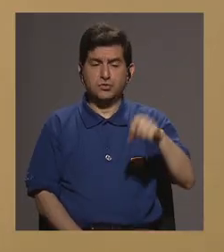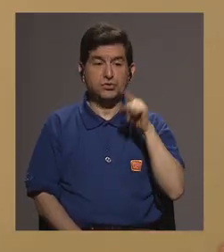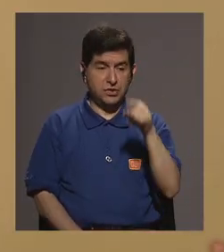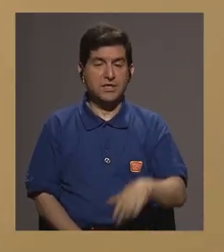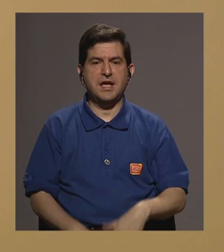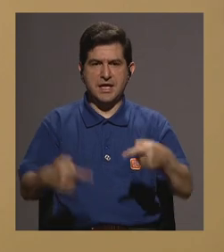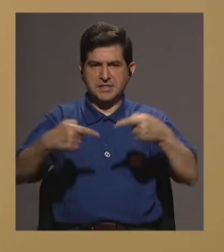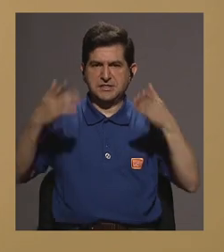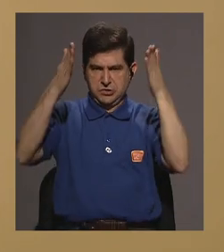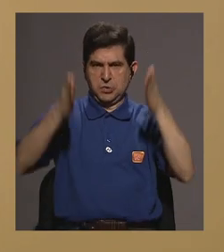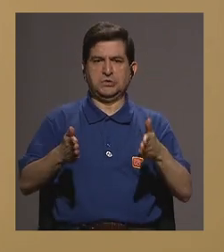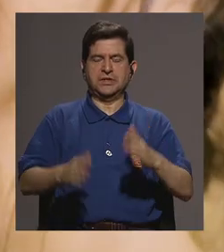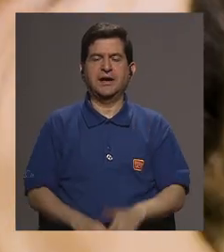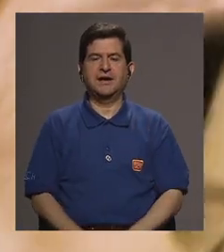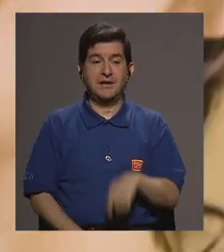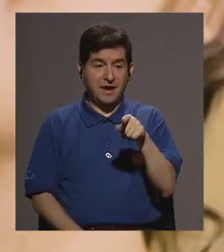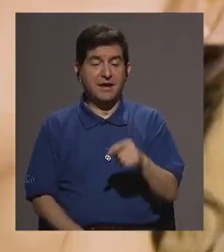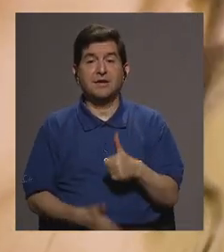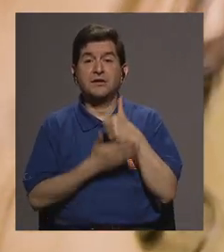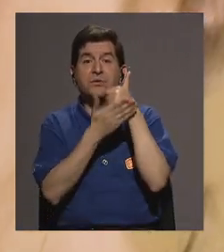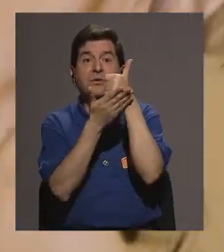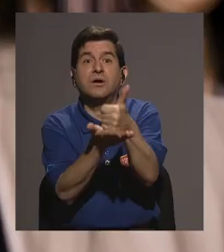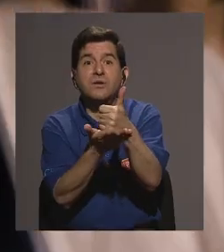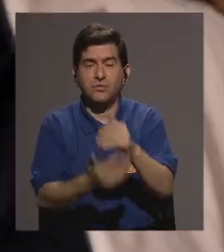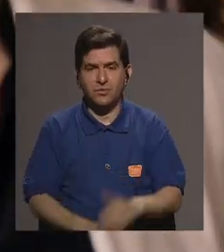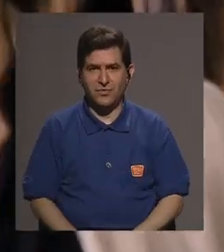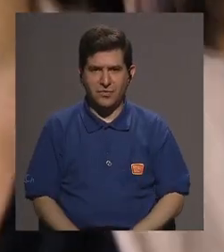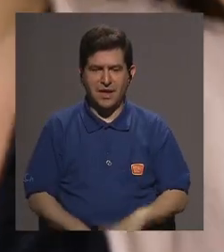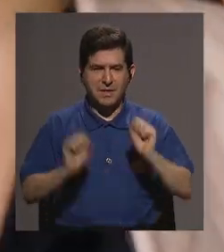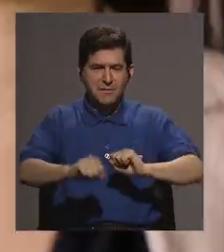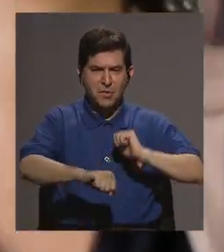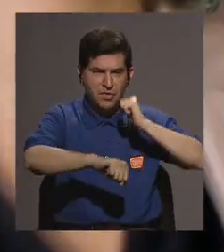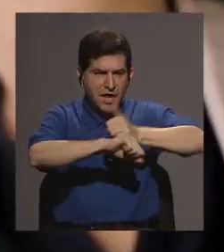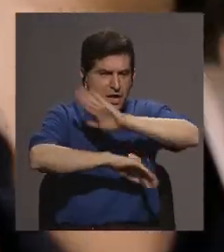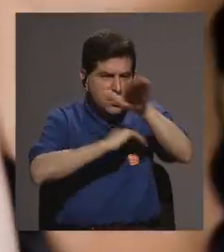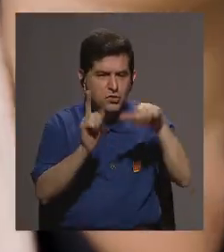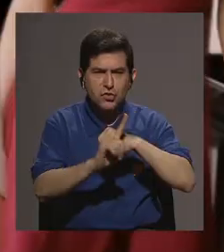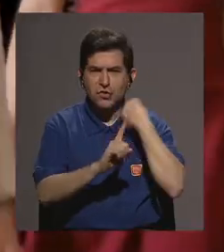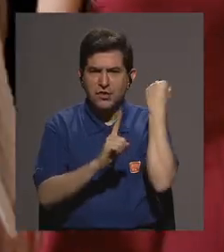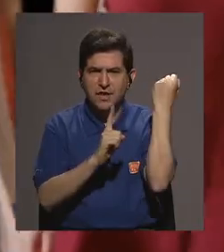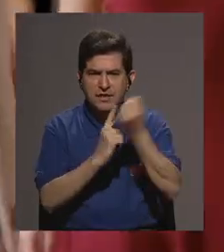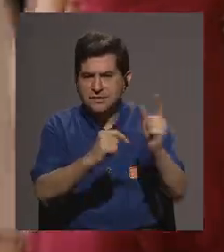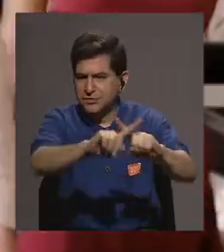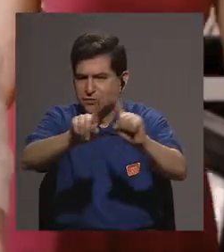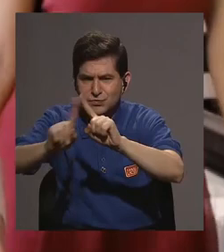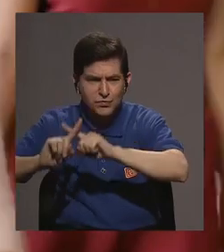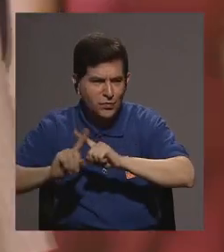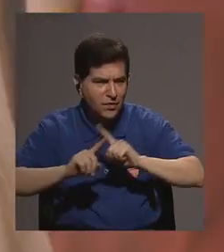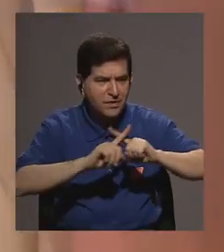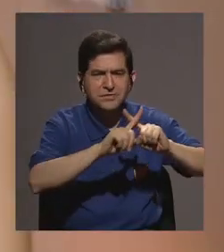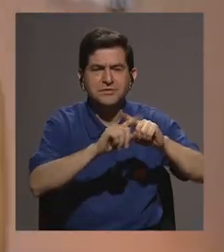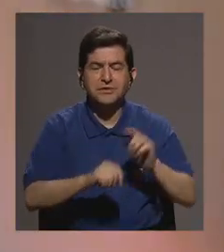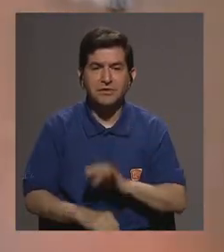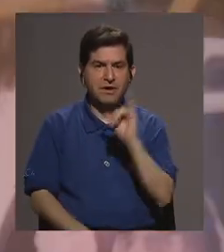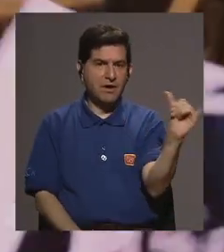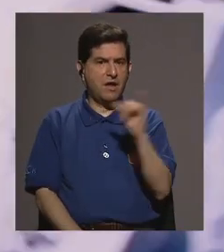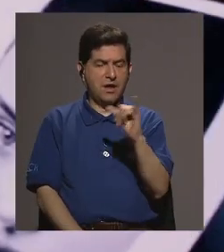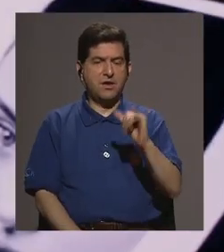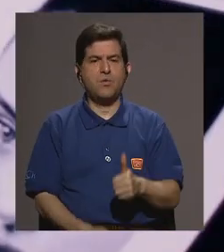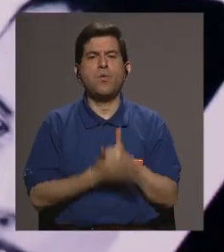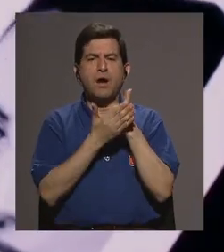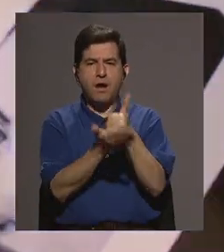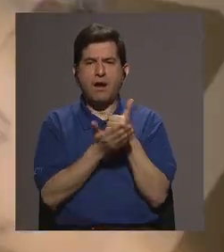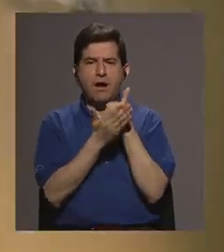muchas tablas y hace de antagonista entonces eso sirvió mucho para crear toda la situación las circunstancias